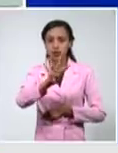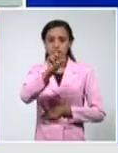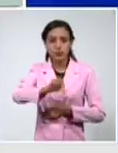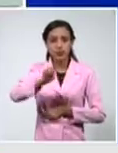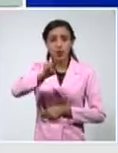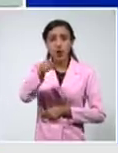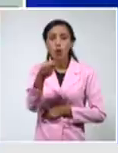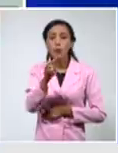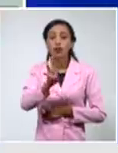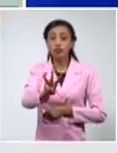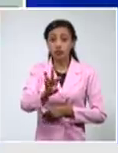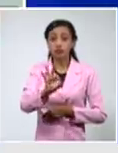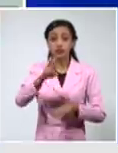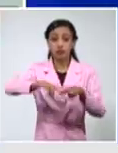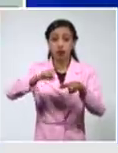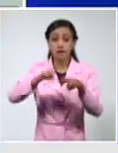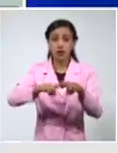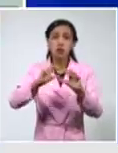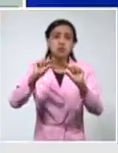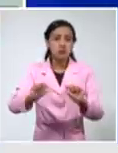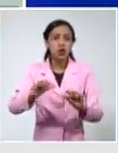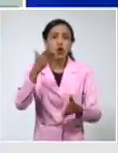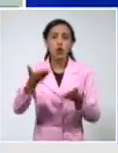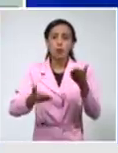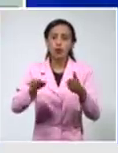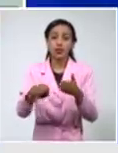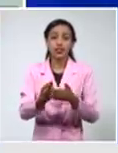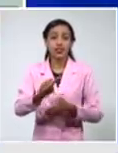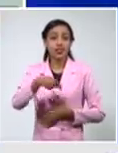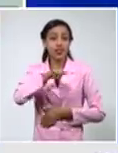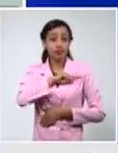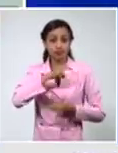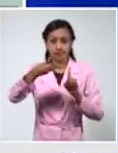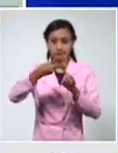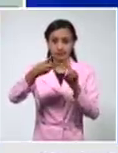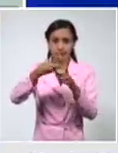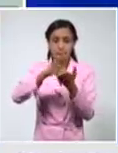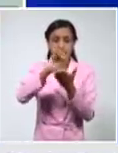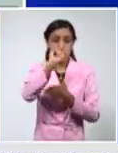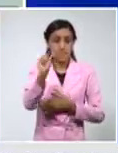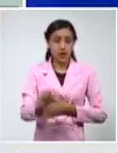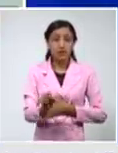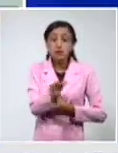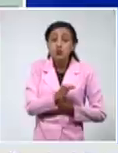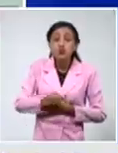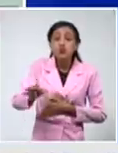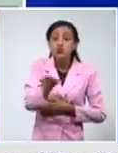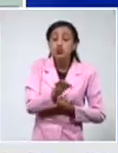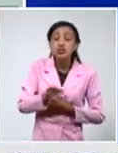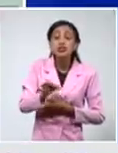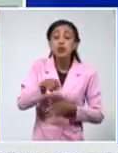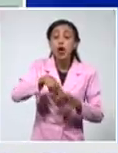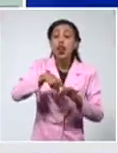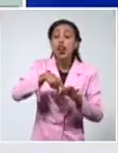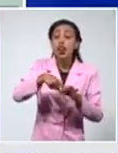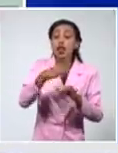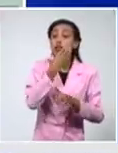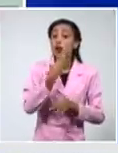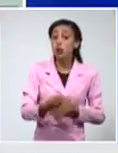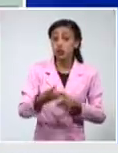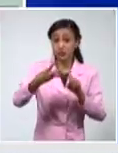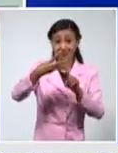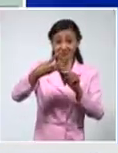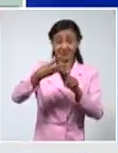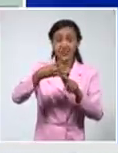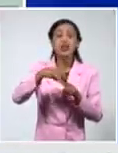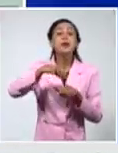274,3, inferior al día de ayer. Mayabeque, el municipio especial Isla de la Juventud, y Pinar del